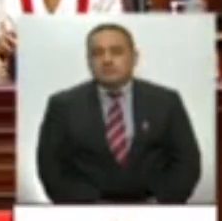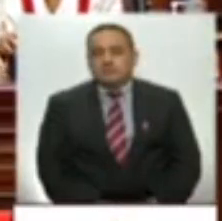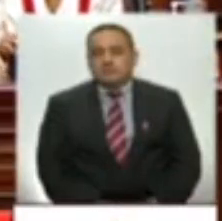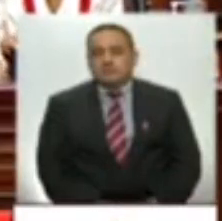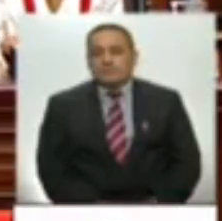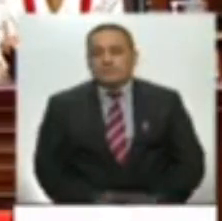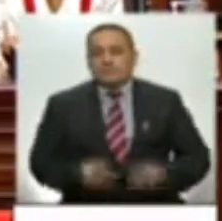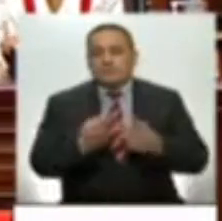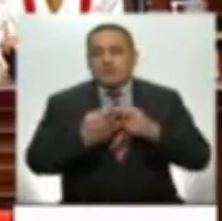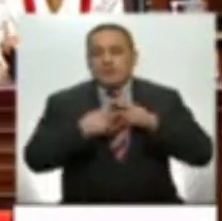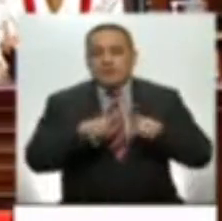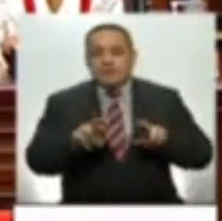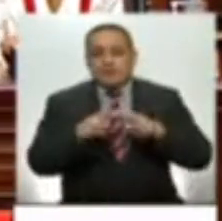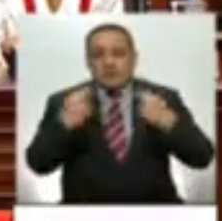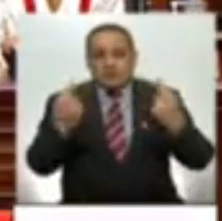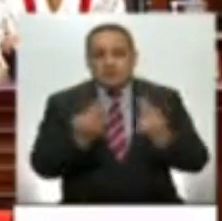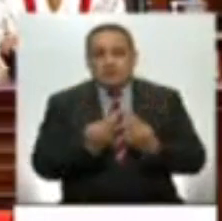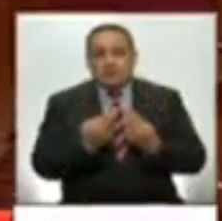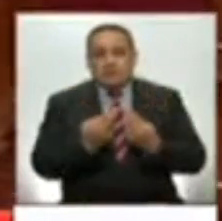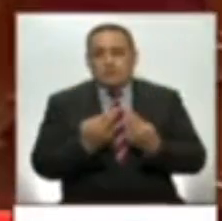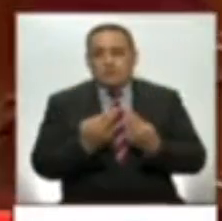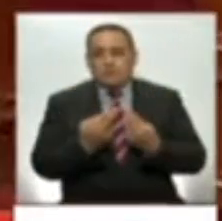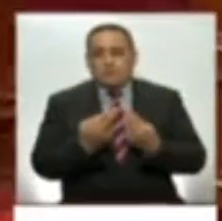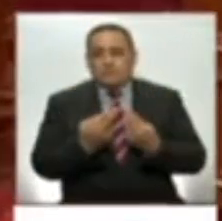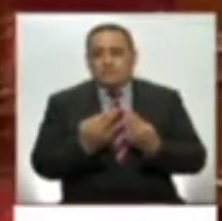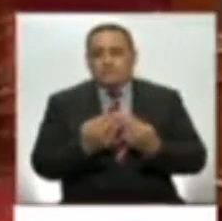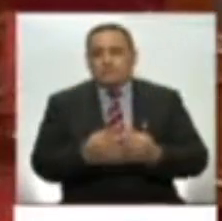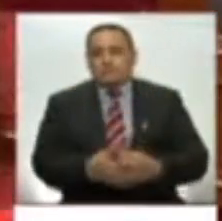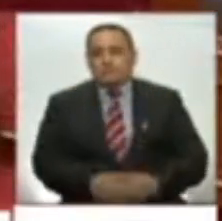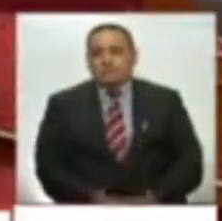Se reinicia la sesión.